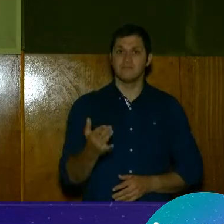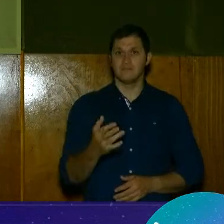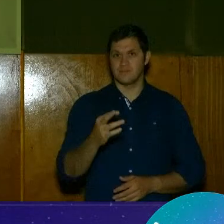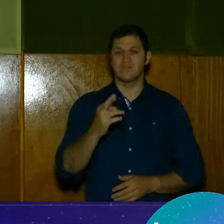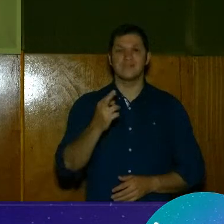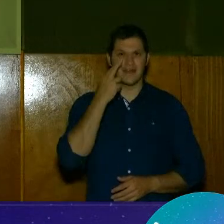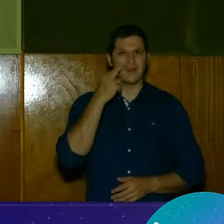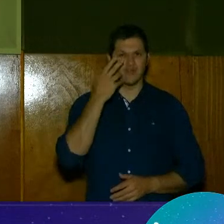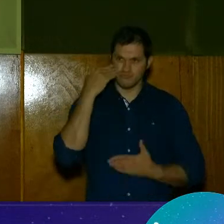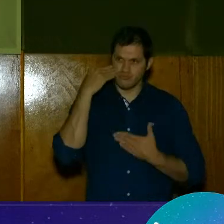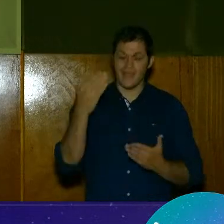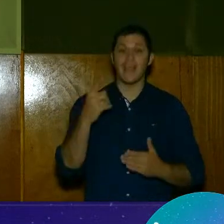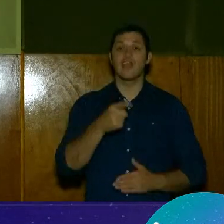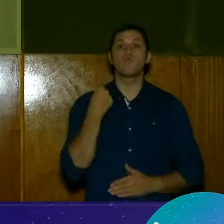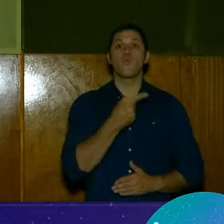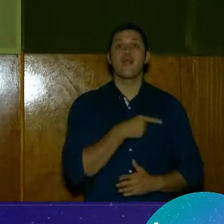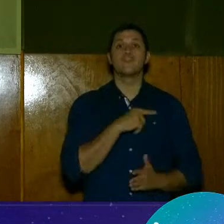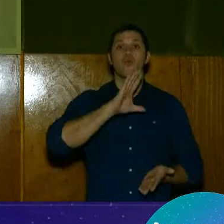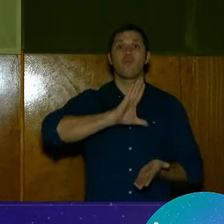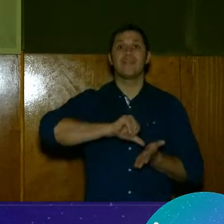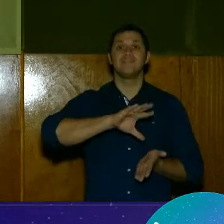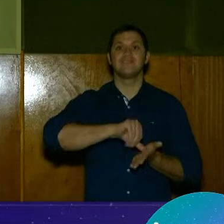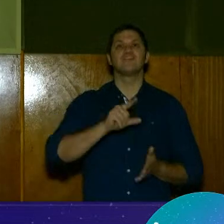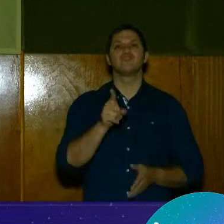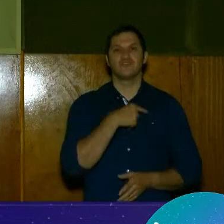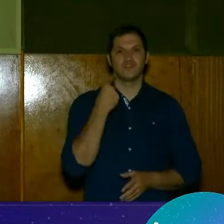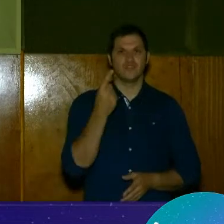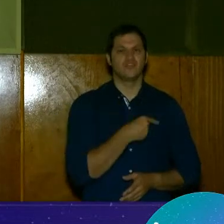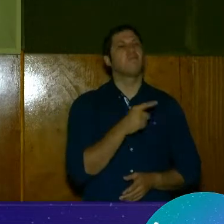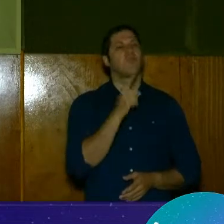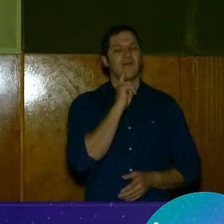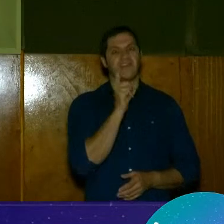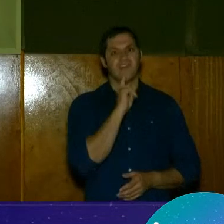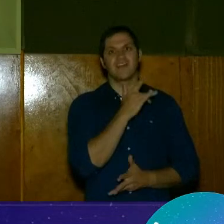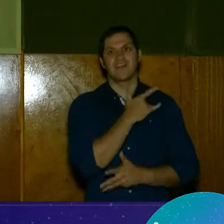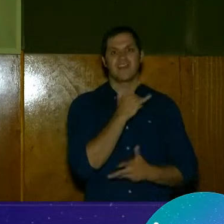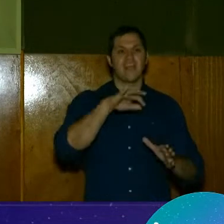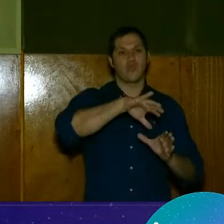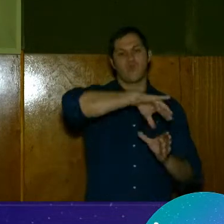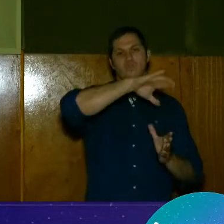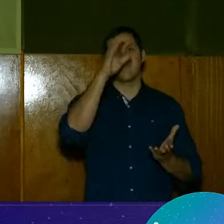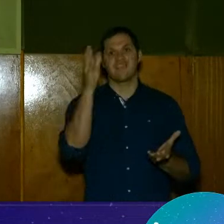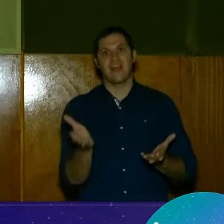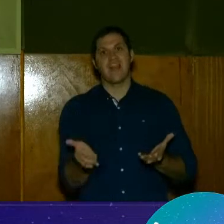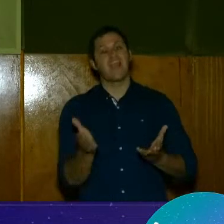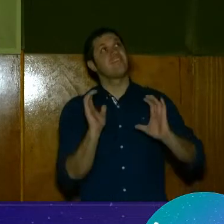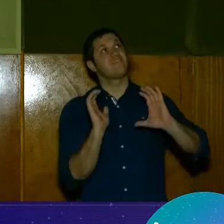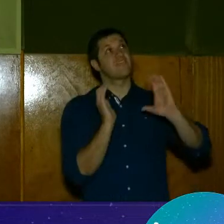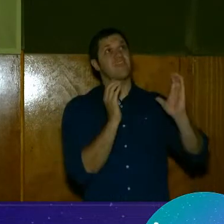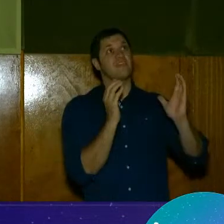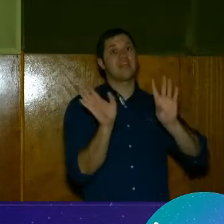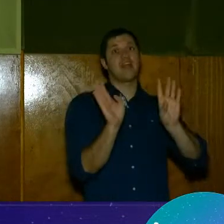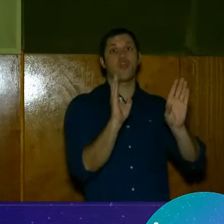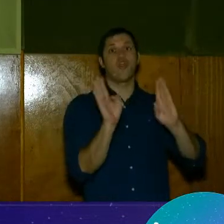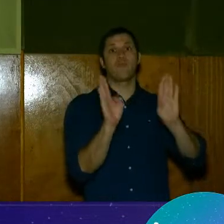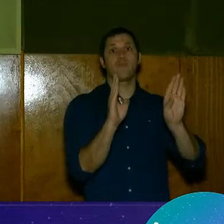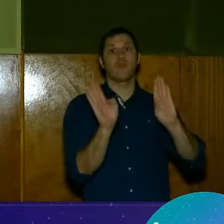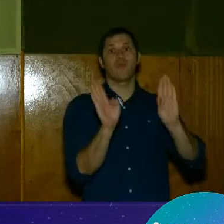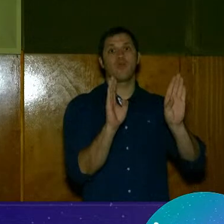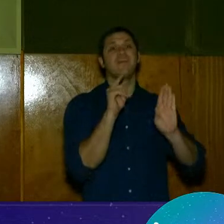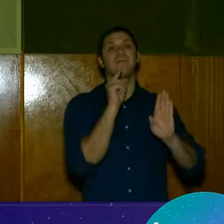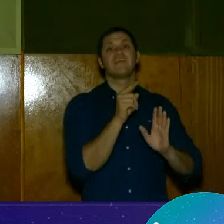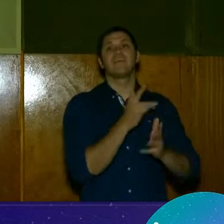rubin es una astrónoma que hizo un aporte gigantesco y de hecho su reconocimiento por lo